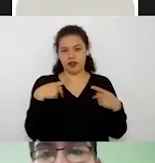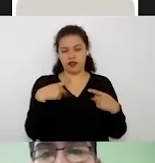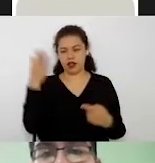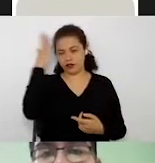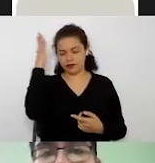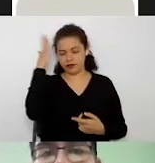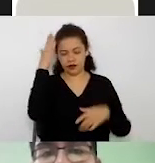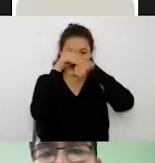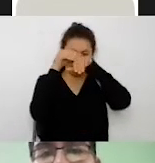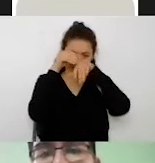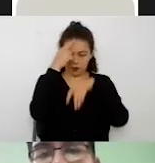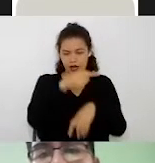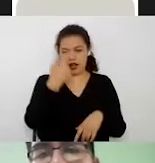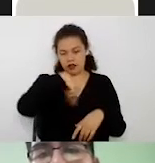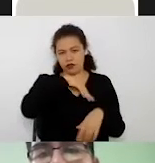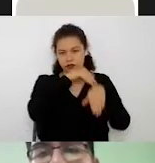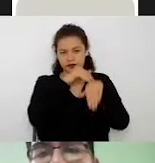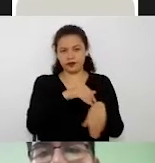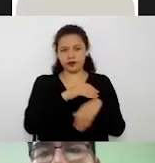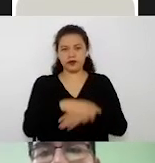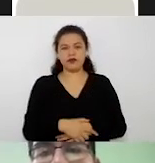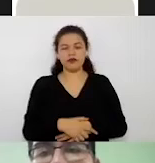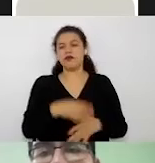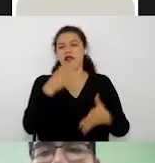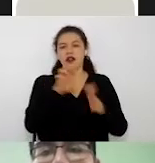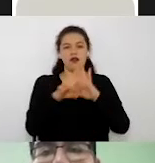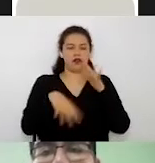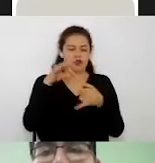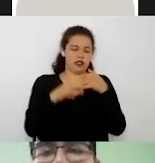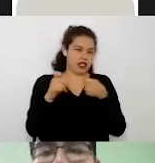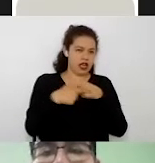decir que, por ejemplo, qué es lo que le hace falta, si ha visto